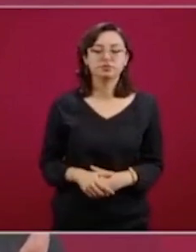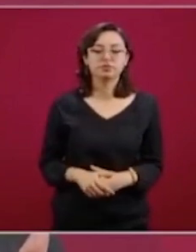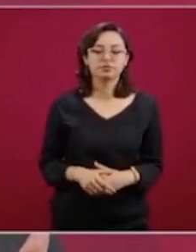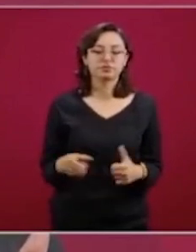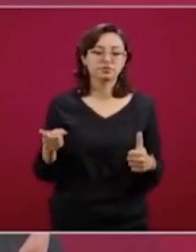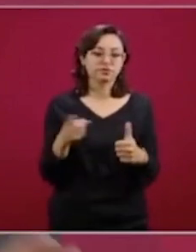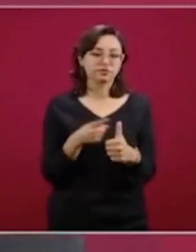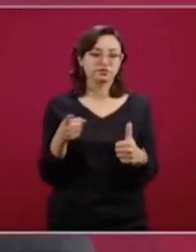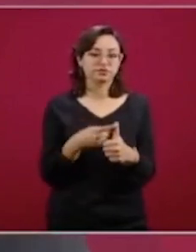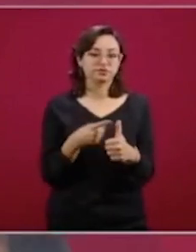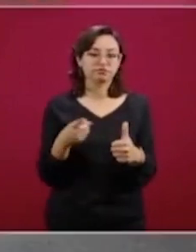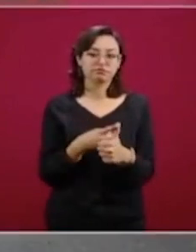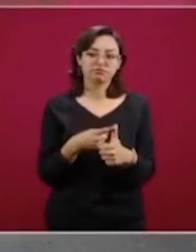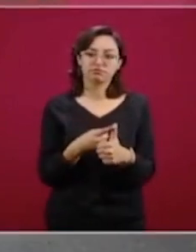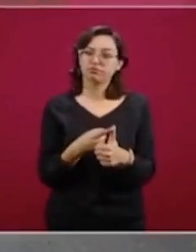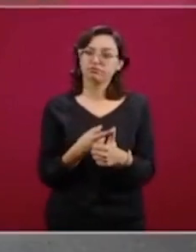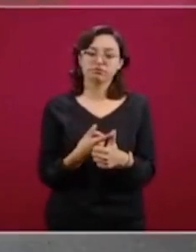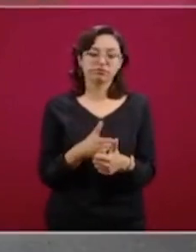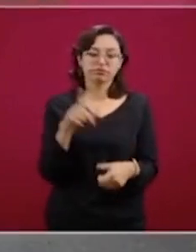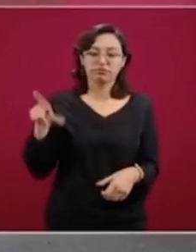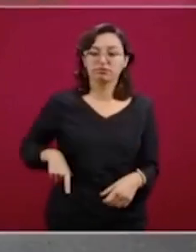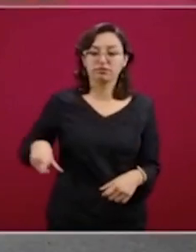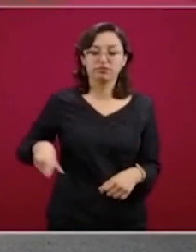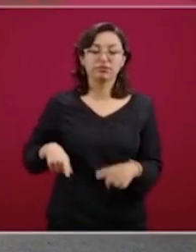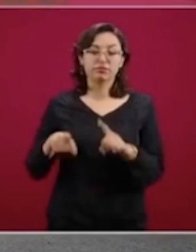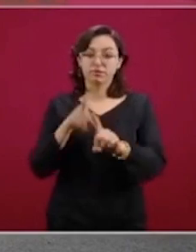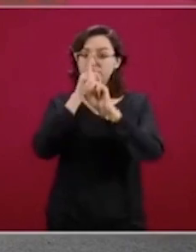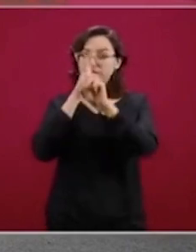ya son otros los objetivos del gobierno.